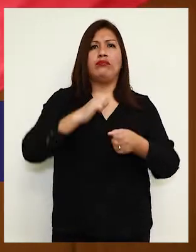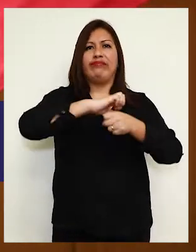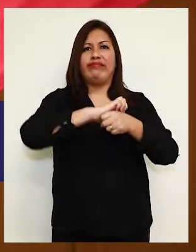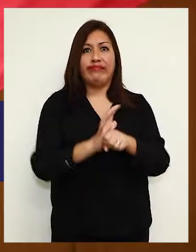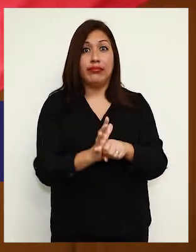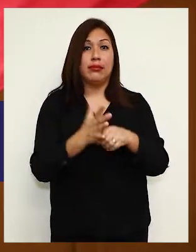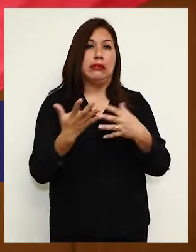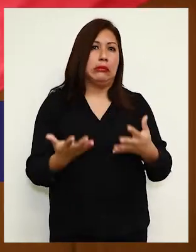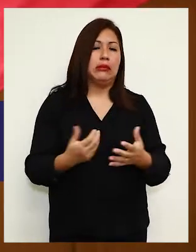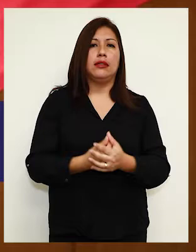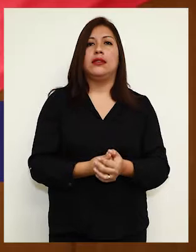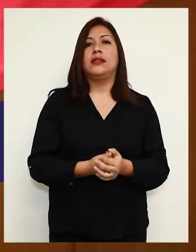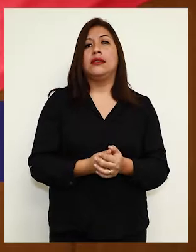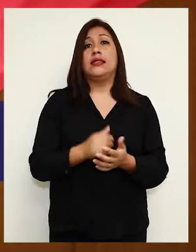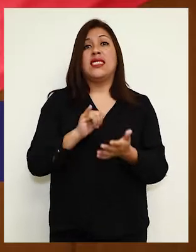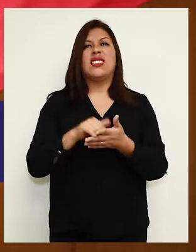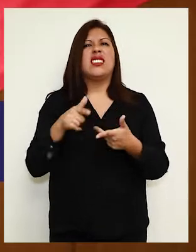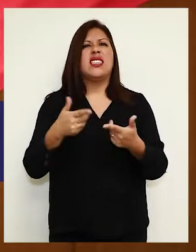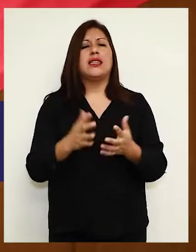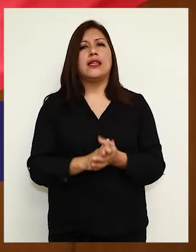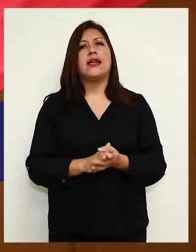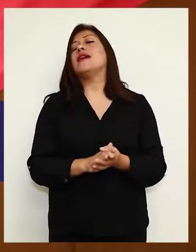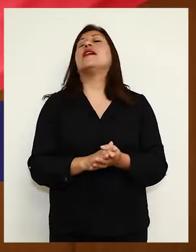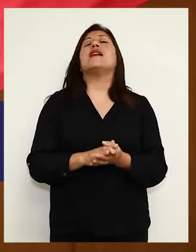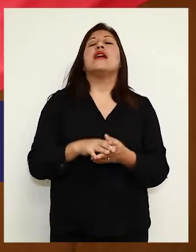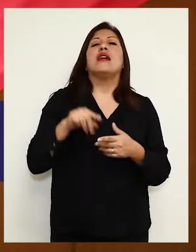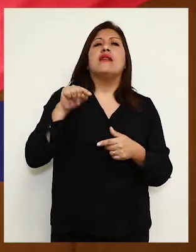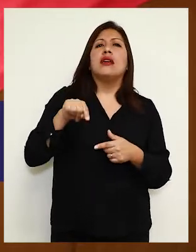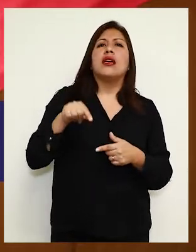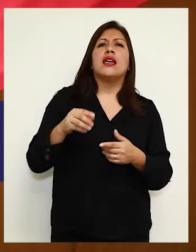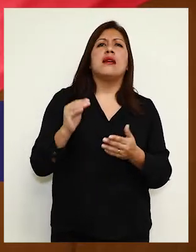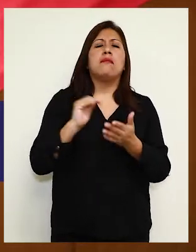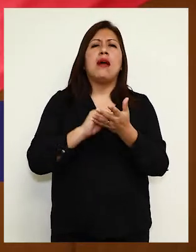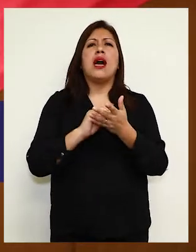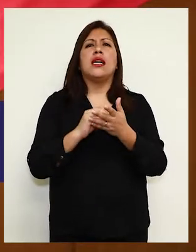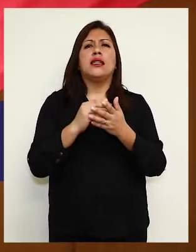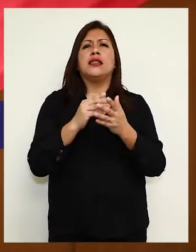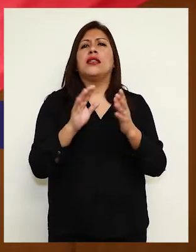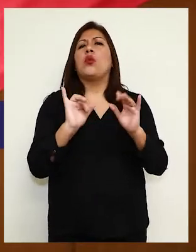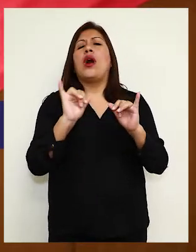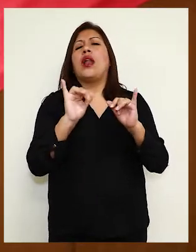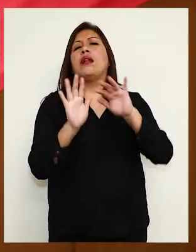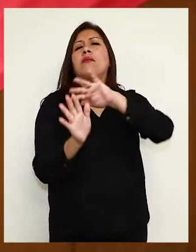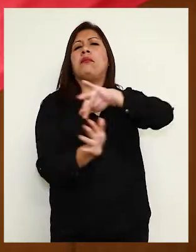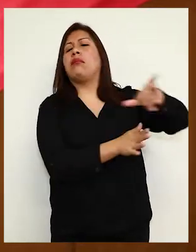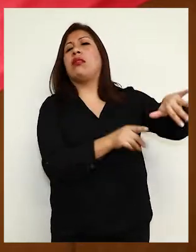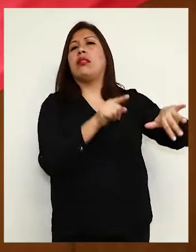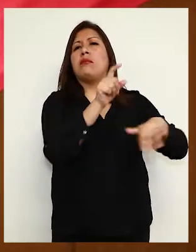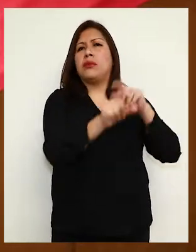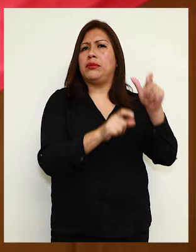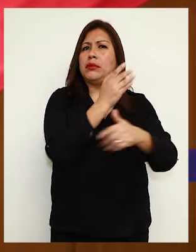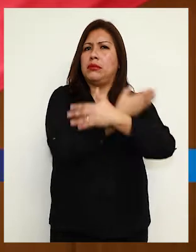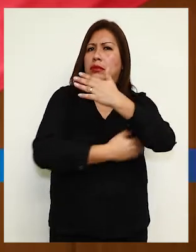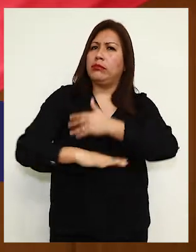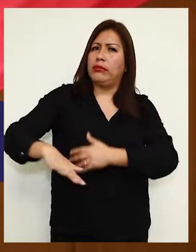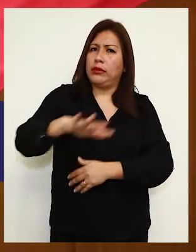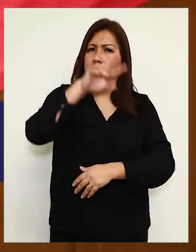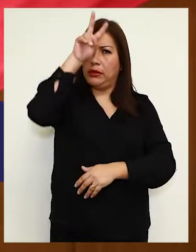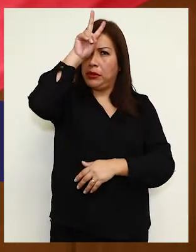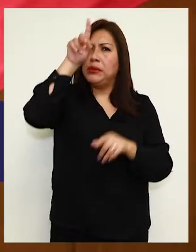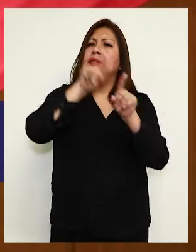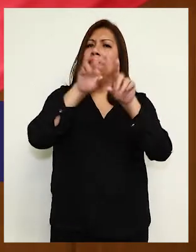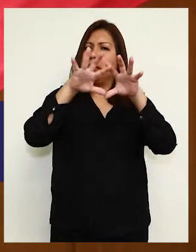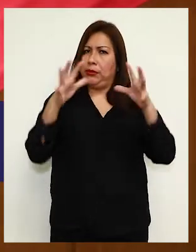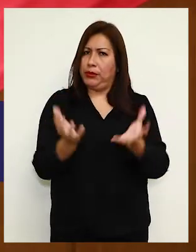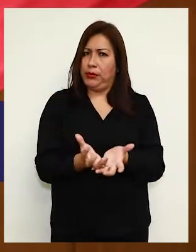sino también la pandemia, que lo que ha hecho es invisibilizar aún más a las personas con discapacidad en nuestro país y seguramente en el